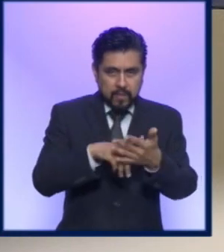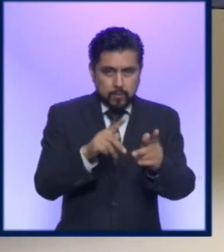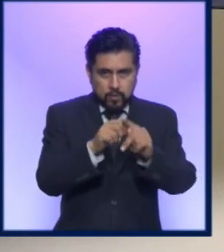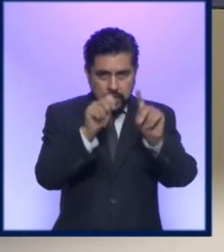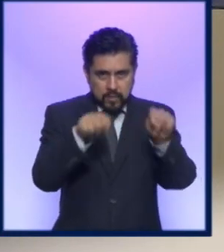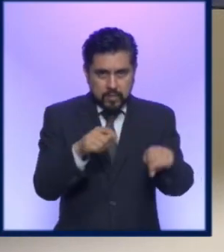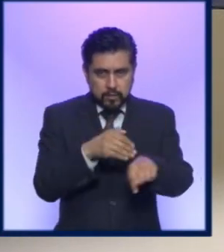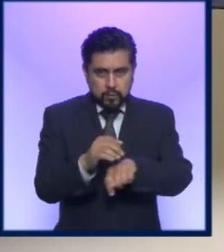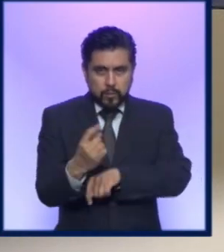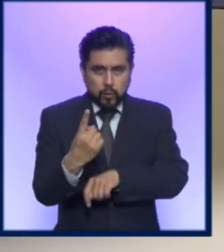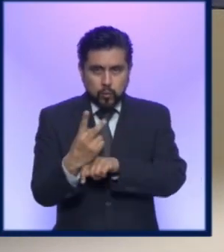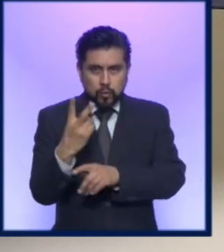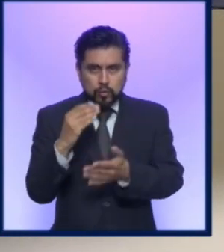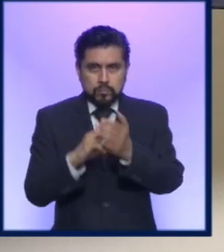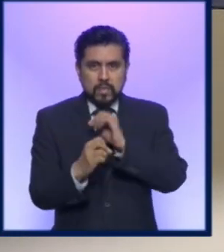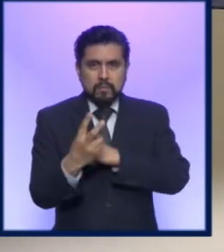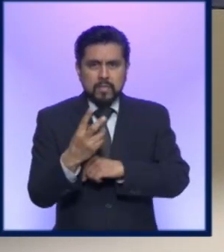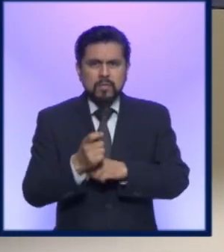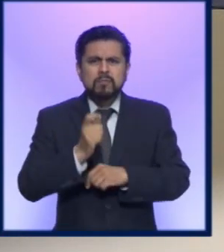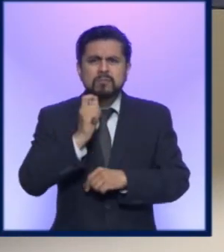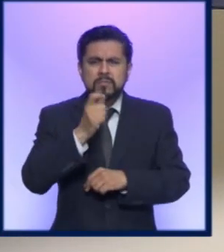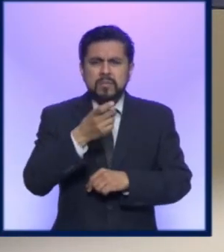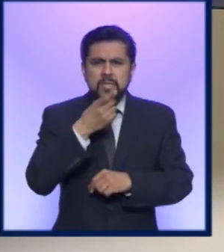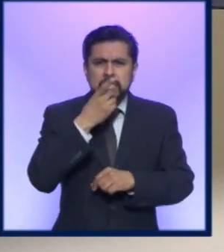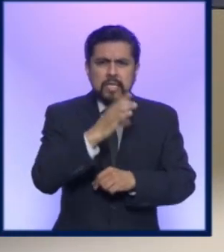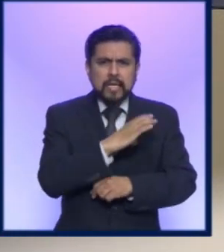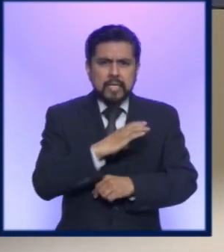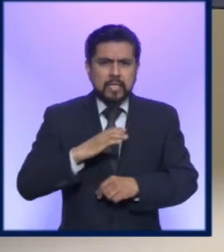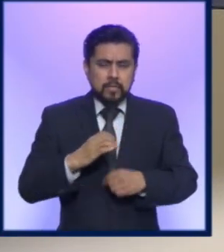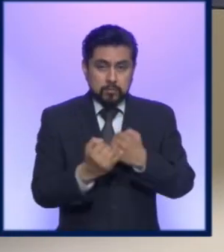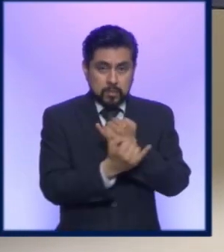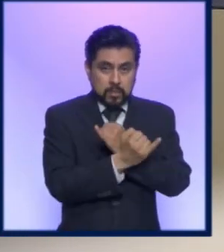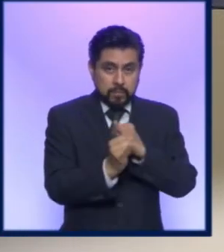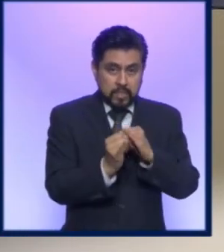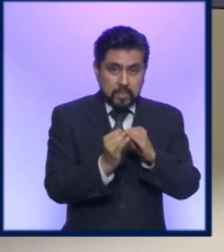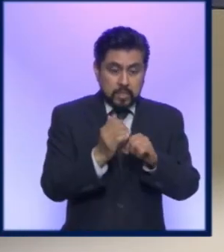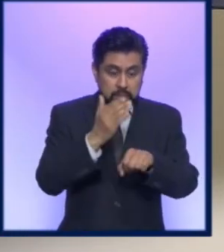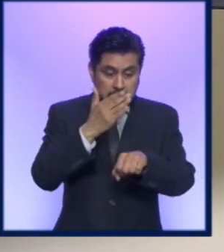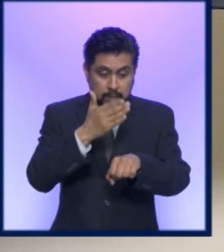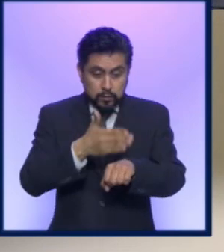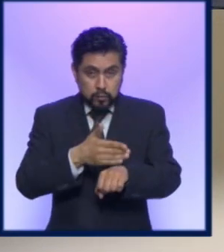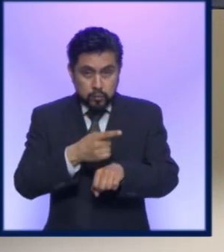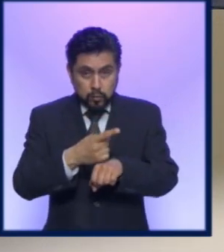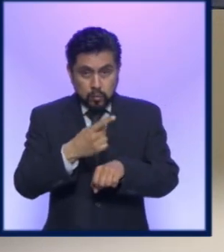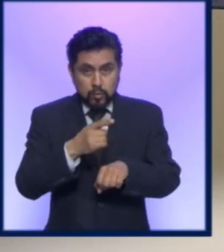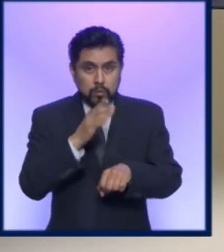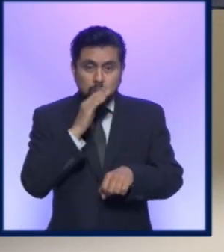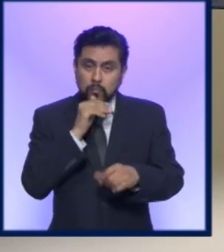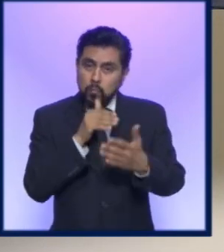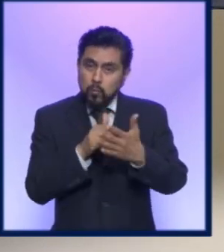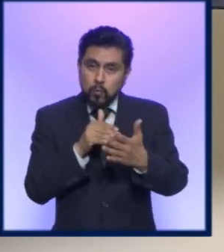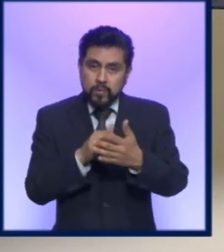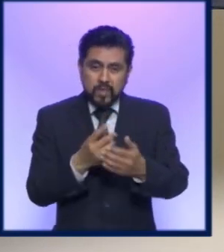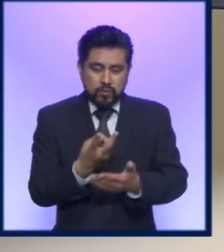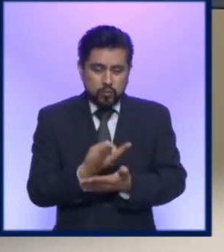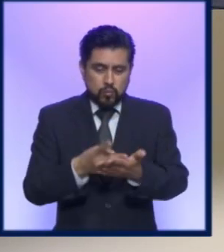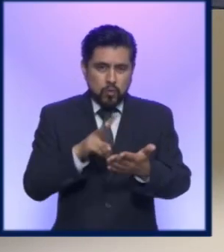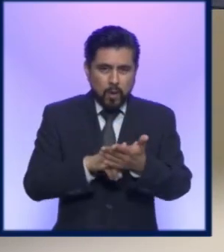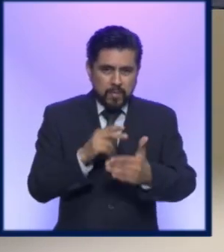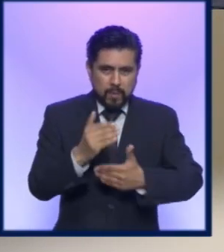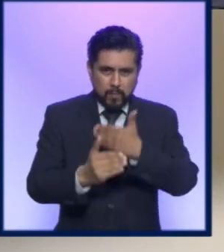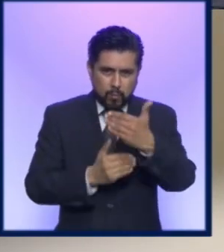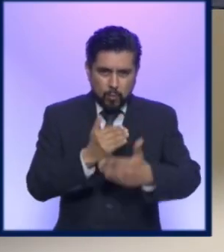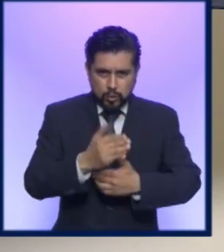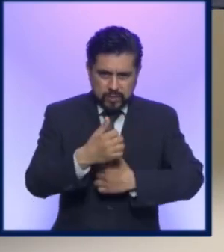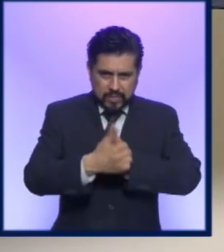122022 que dice candidaturas independientes la sanción que inhabilita el registro por dos procesos electorales